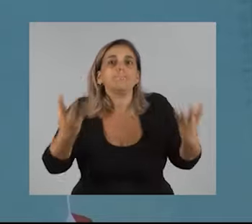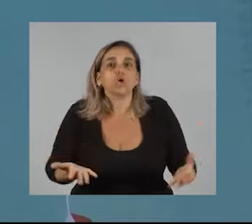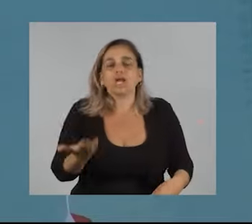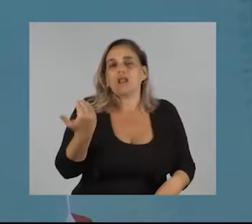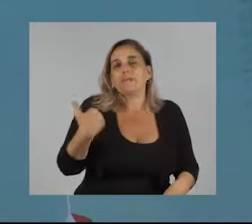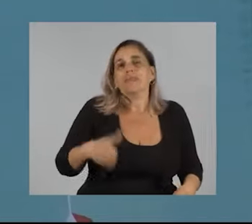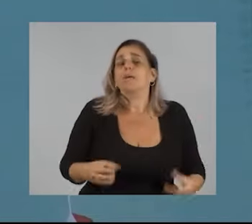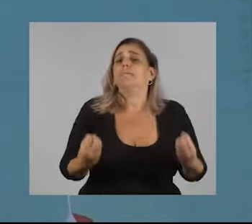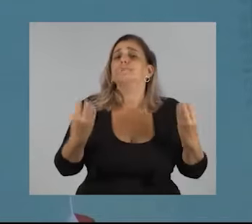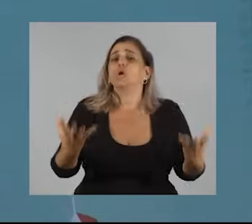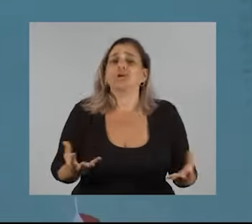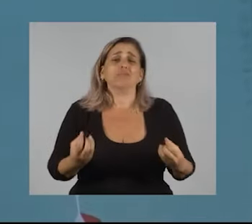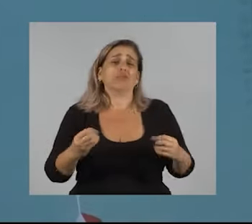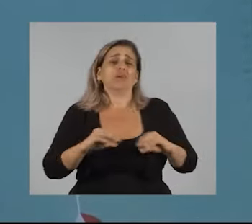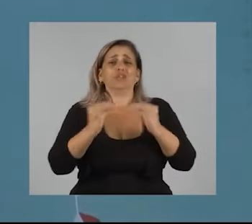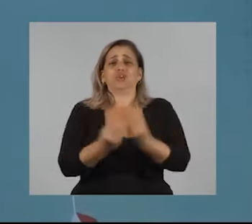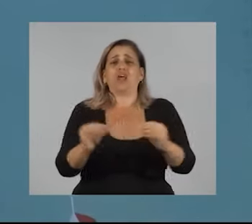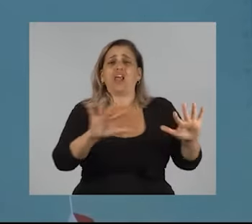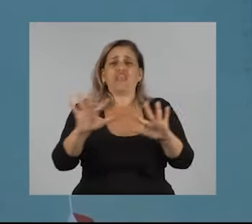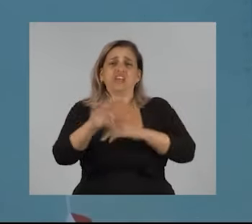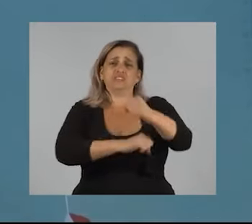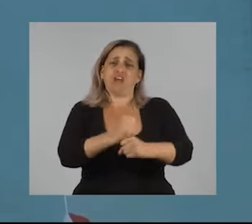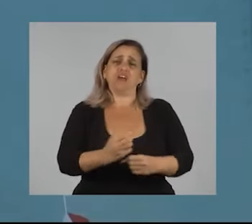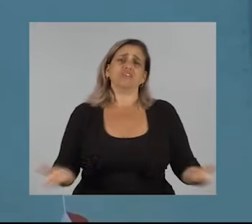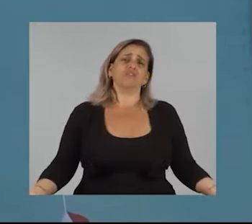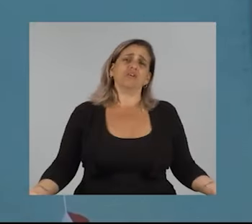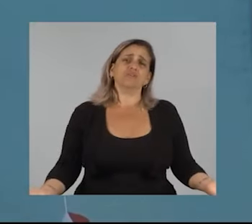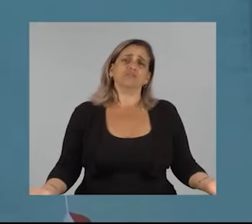¿Por qué digo lamentablemente? Porque pasaron 10 años.